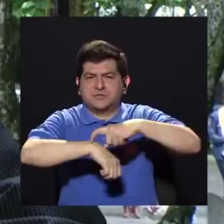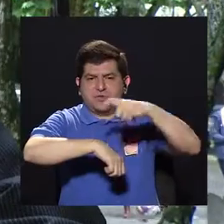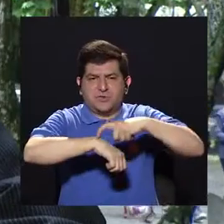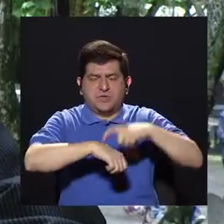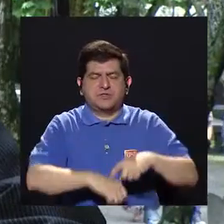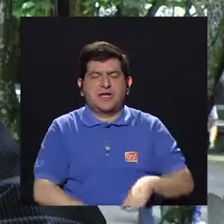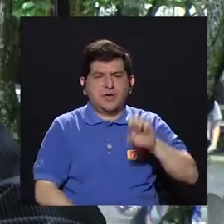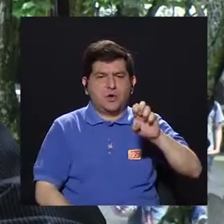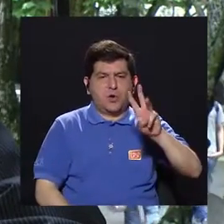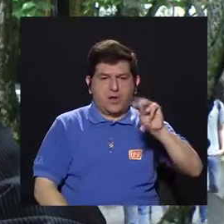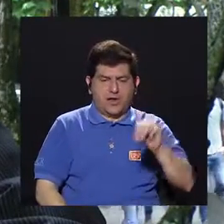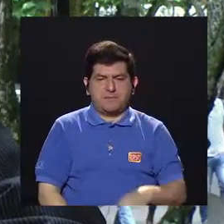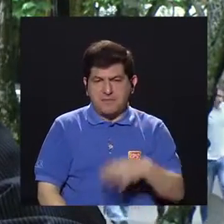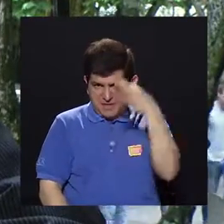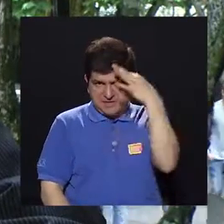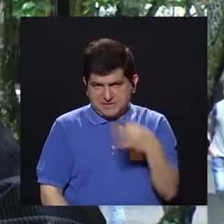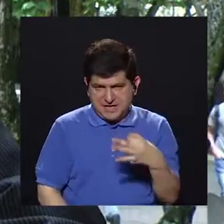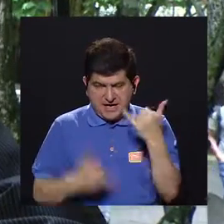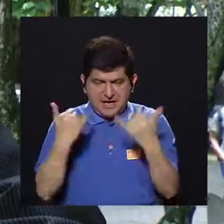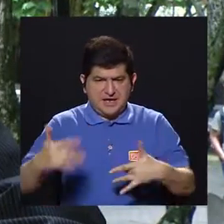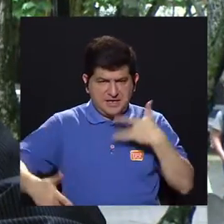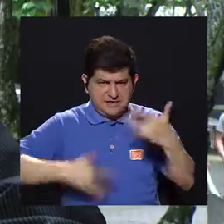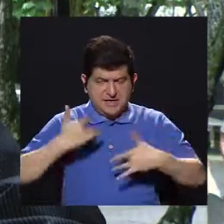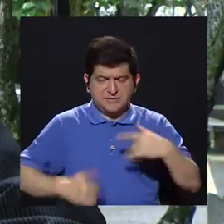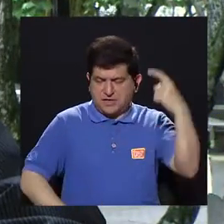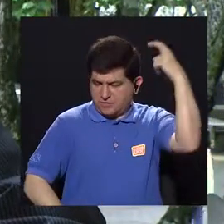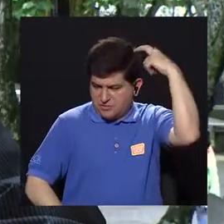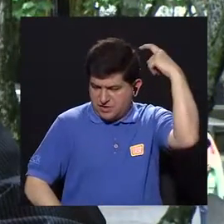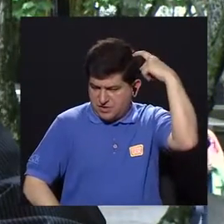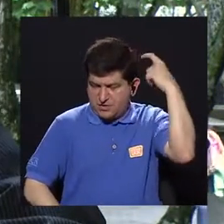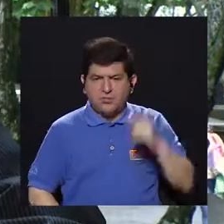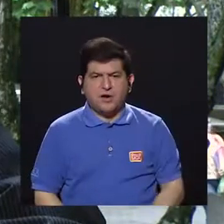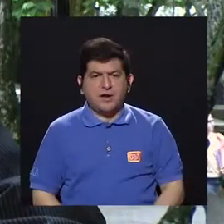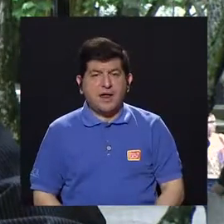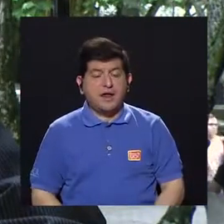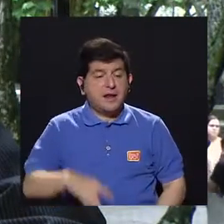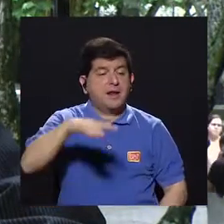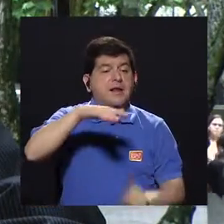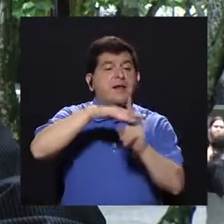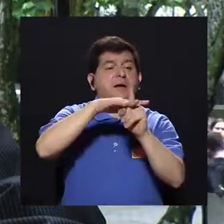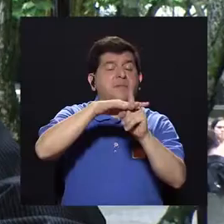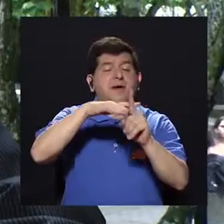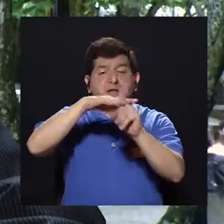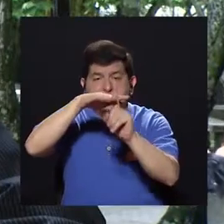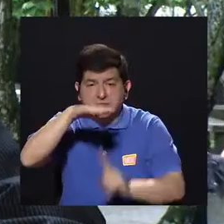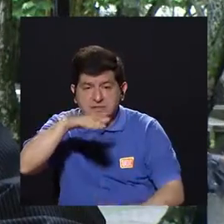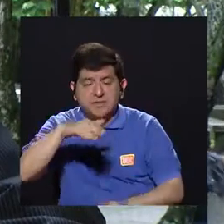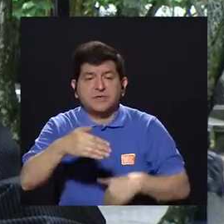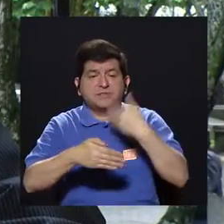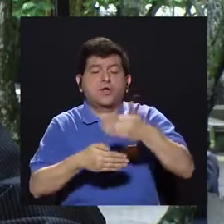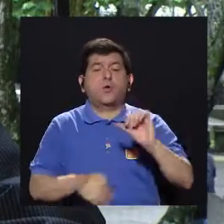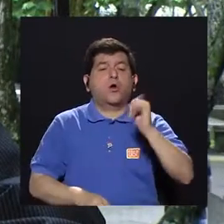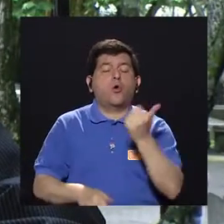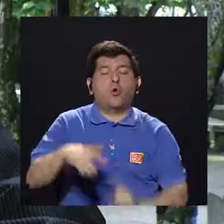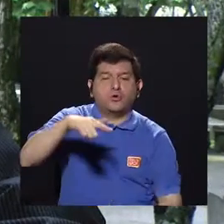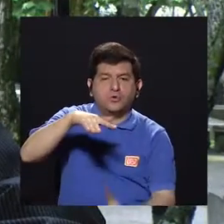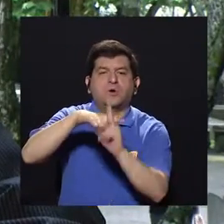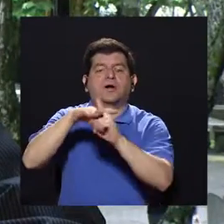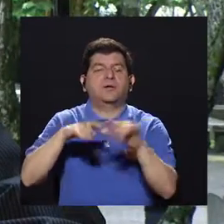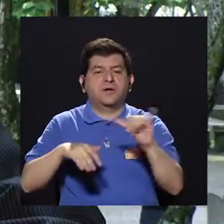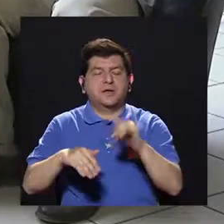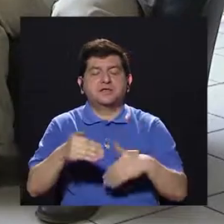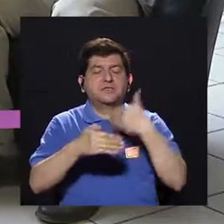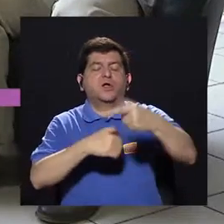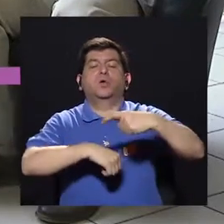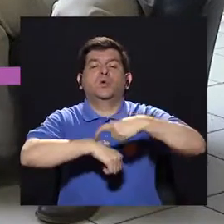múltiple. Sospechemos esclerosis cuando hay un síntoma neurológico que se va y luego aparece otro síntoma en el tiempo. Que eso era lo que